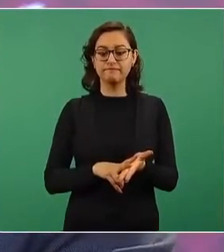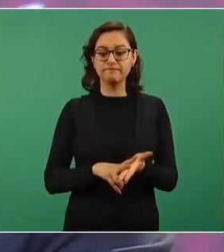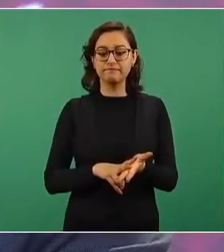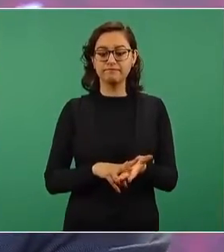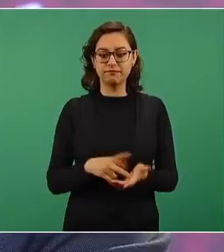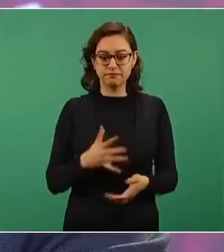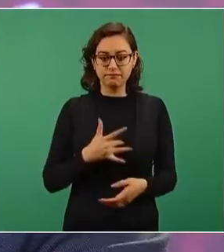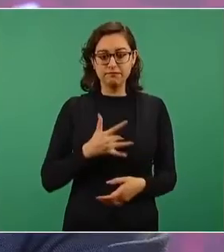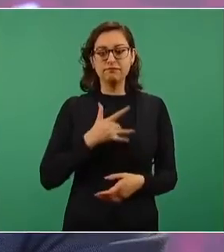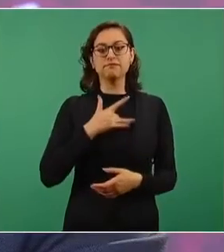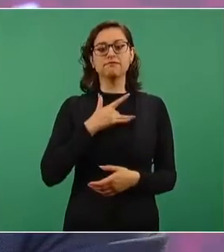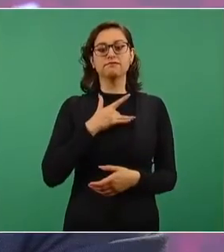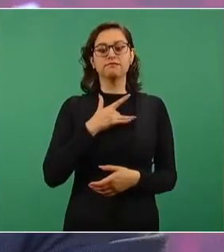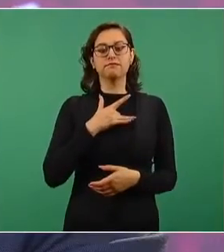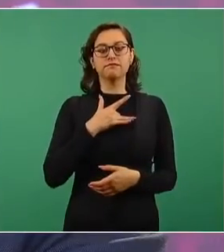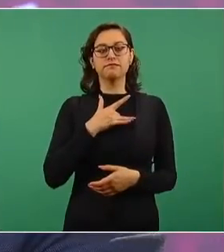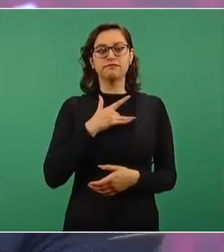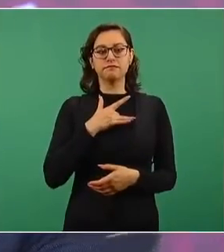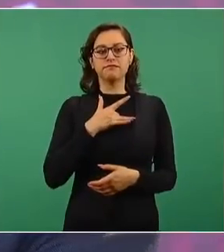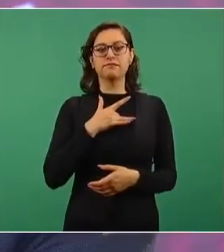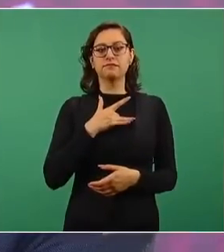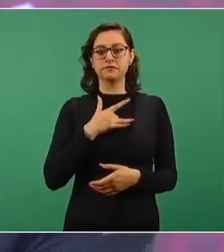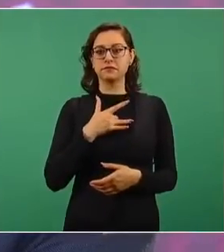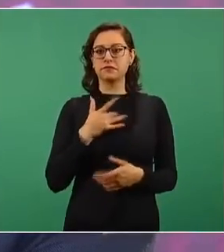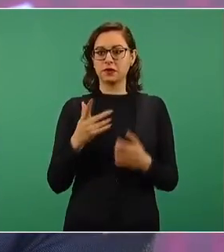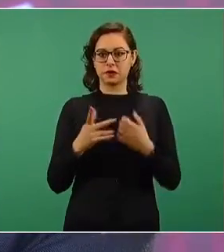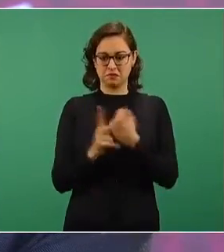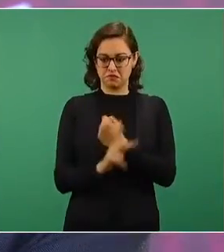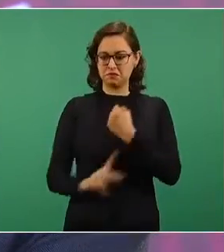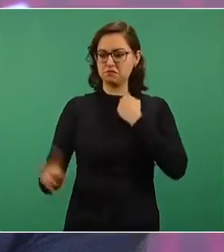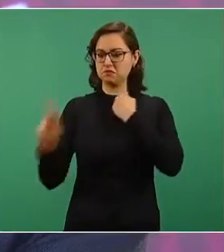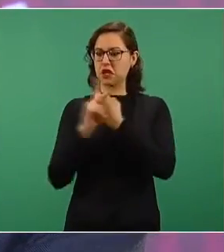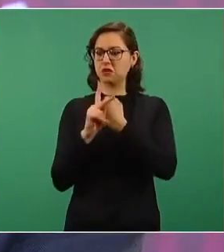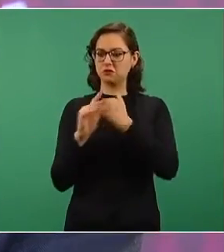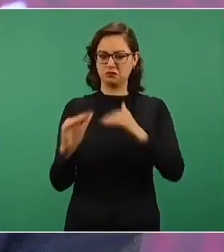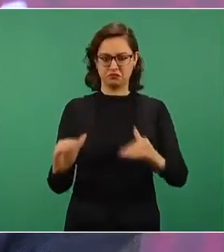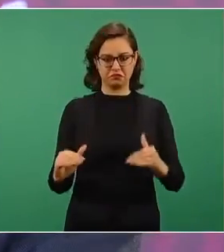reafirmar nuestra soberanía.